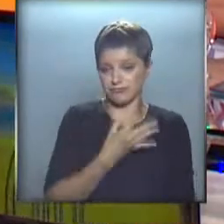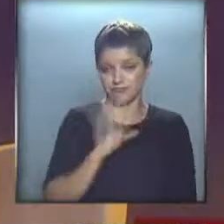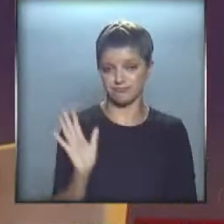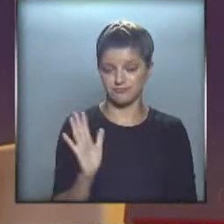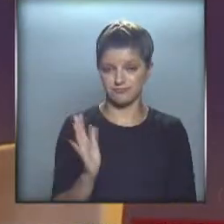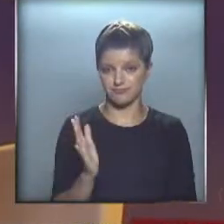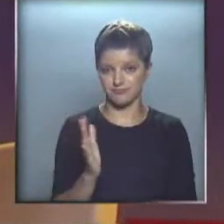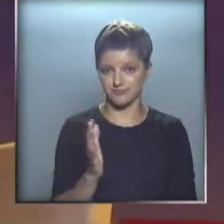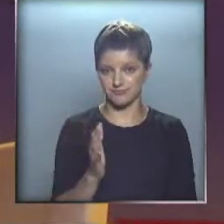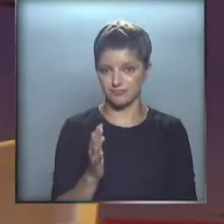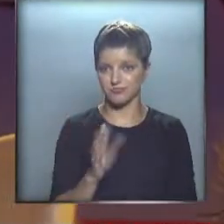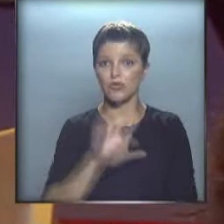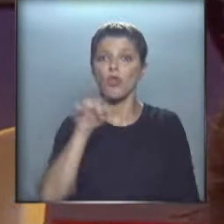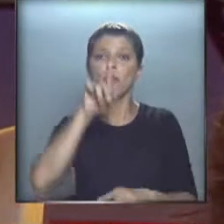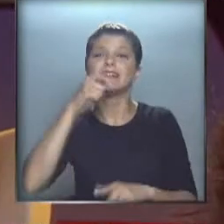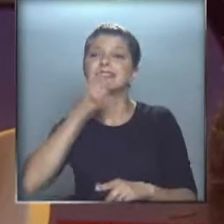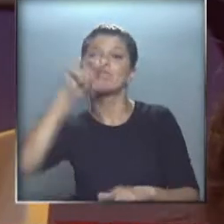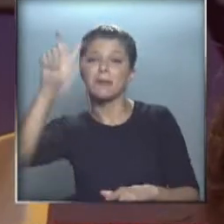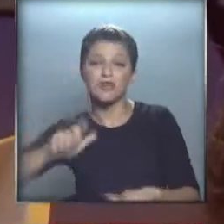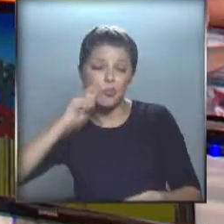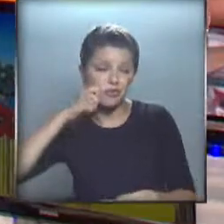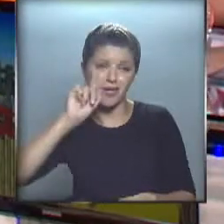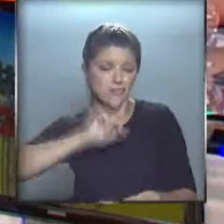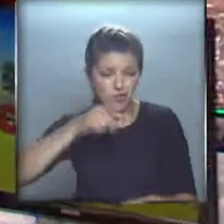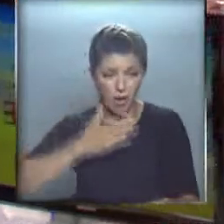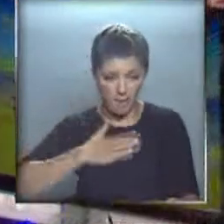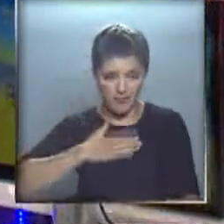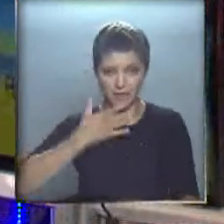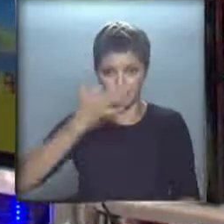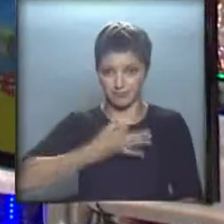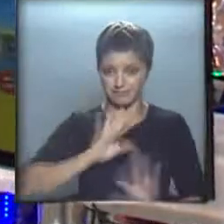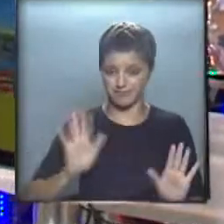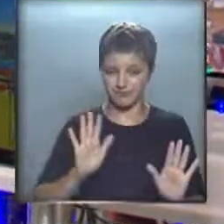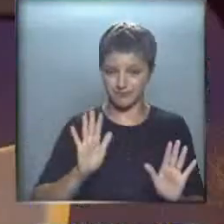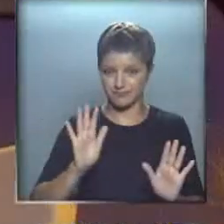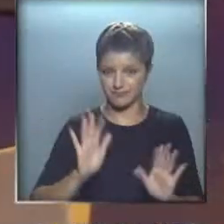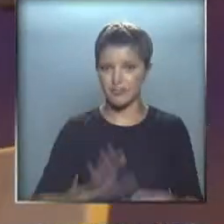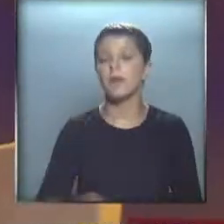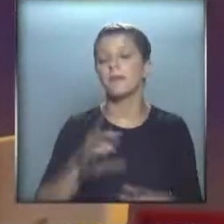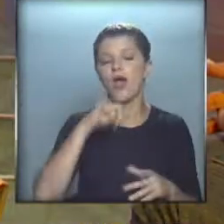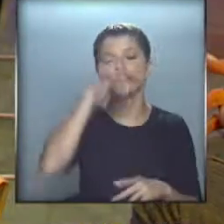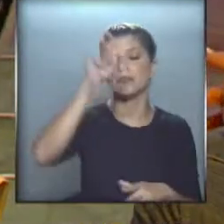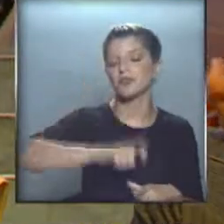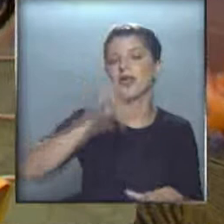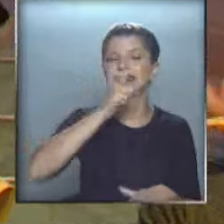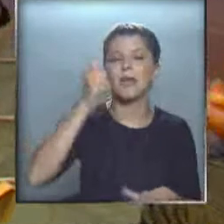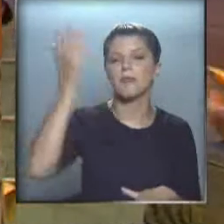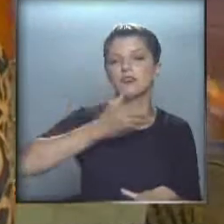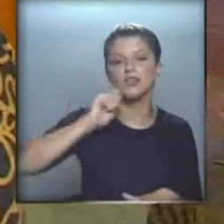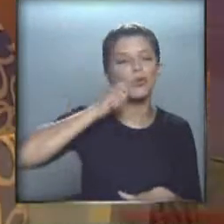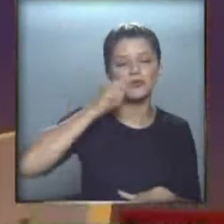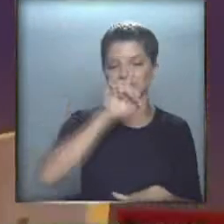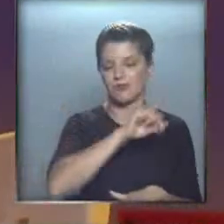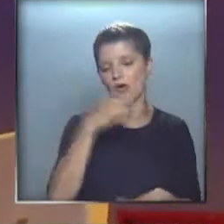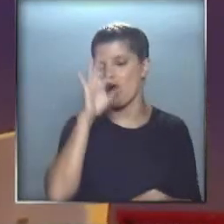porque al otro le guste. Nunca al 100% le vas a gustar lo que haces. Eso está clarísimo. Hay gente que le va a gustar. Y a las